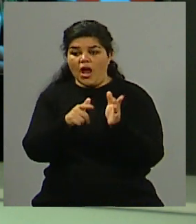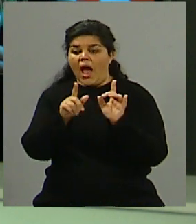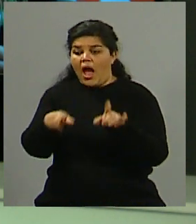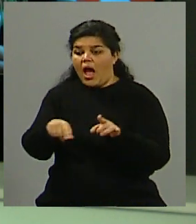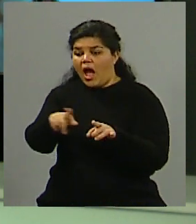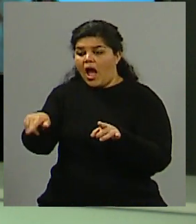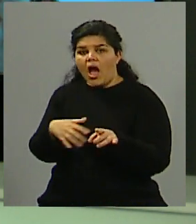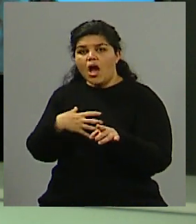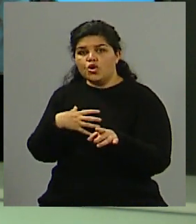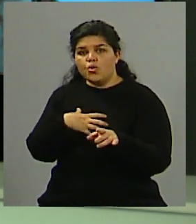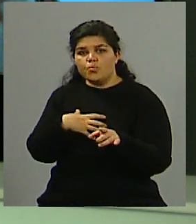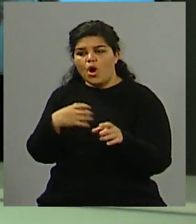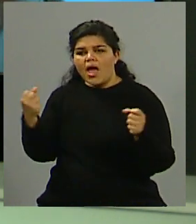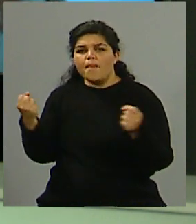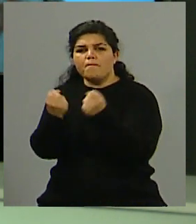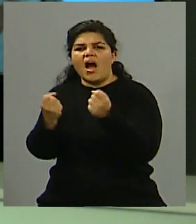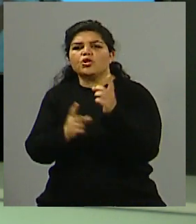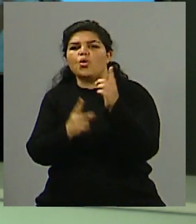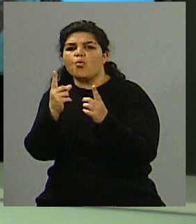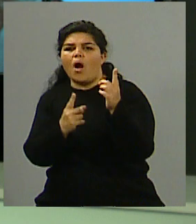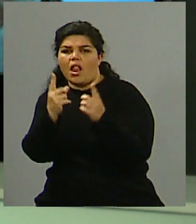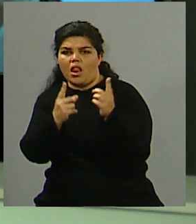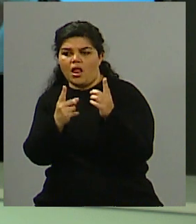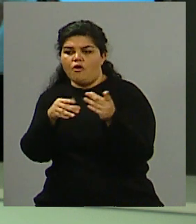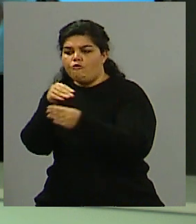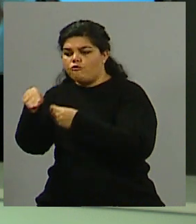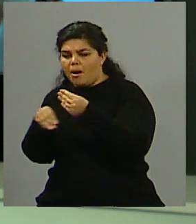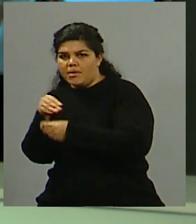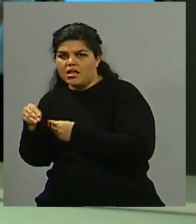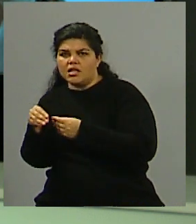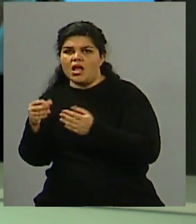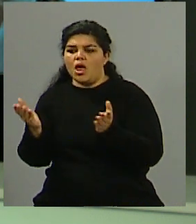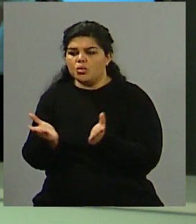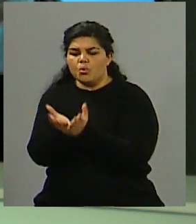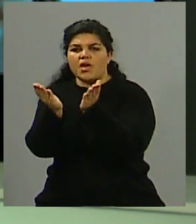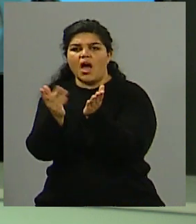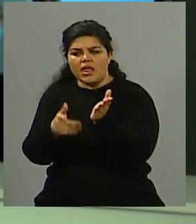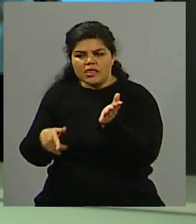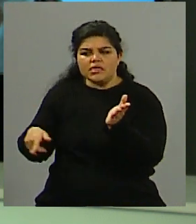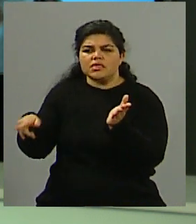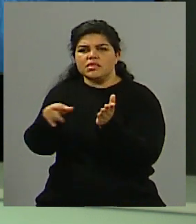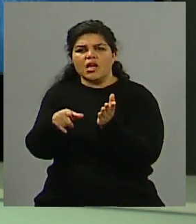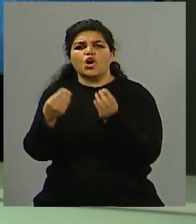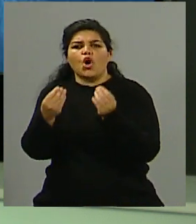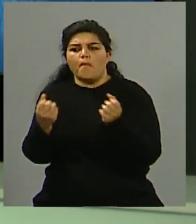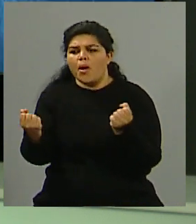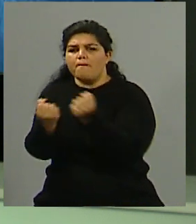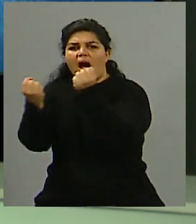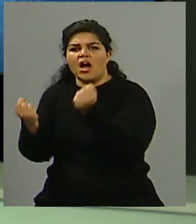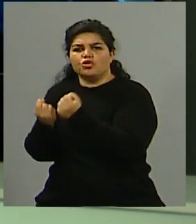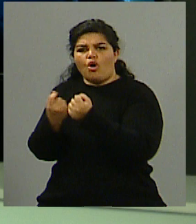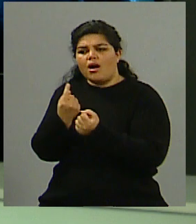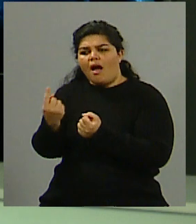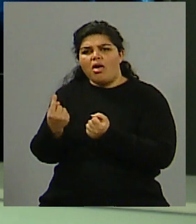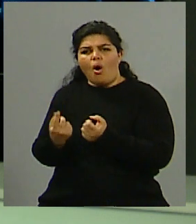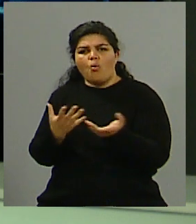en las familias. Así que tenemos mucho para recorrer y pensar distintas alternativas, ¿no?,